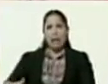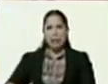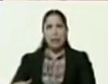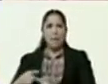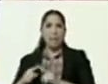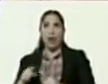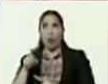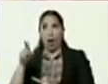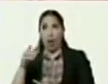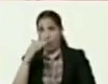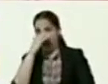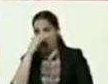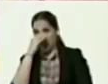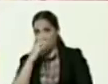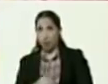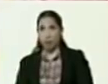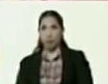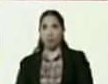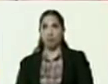de paramilitar.